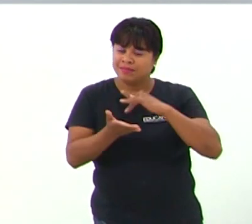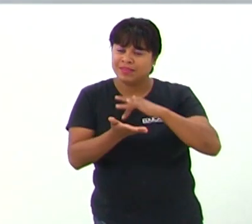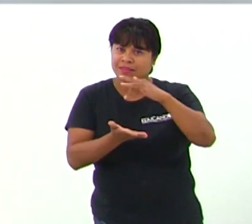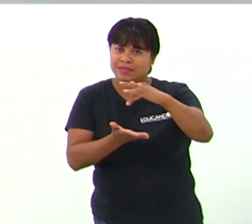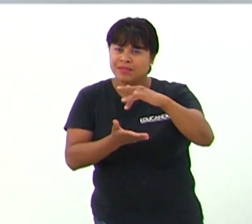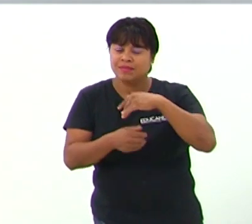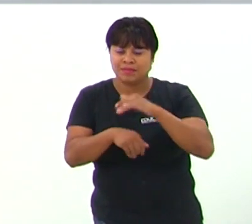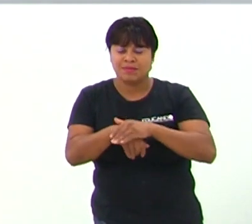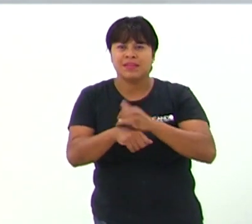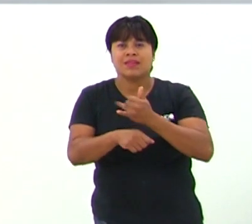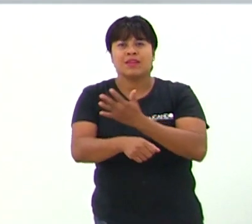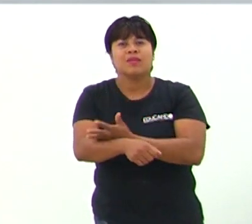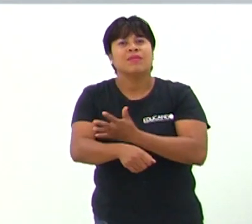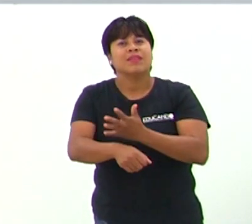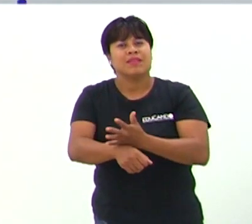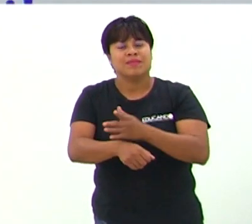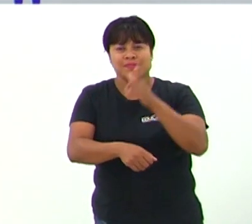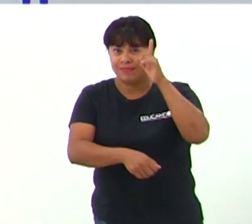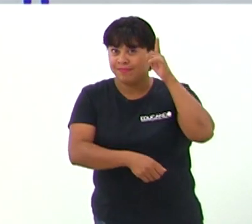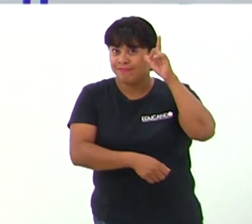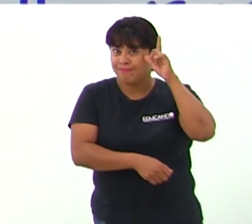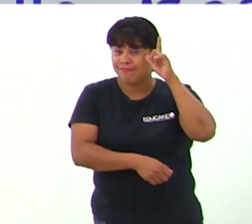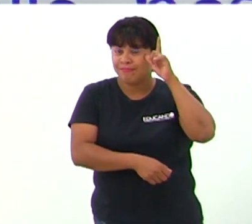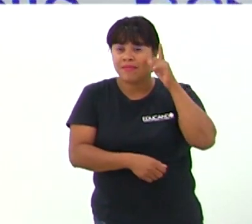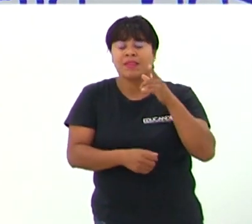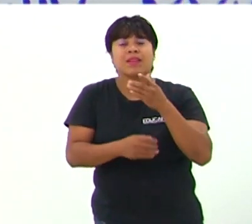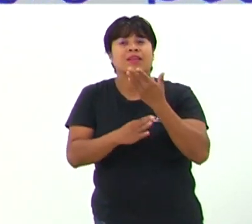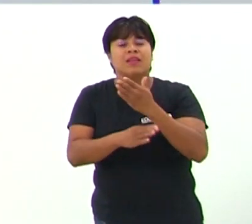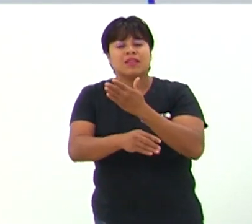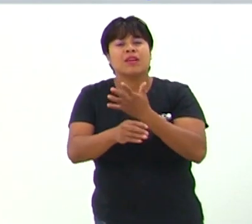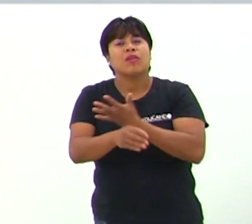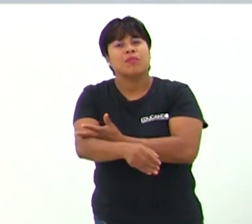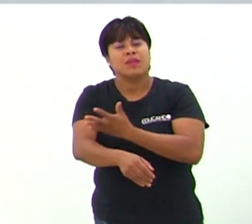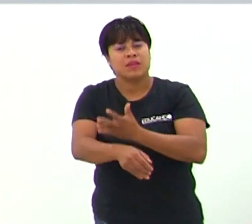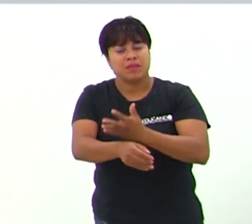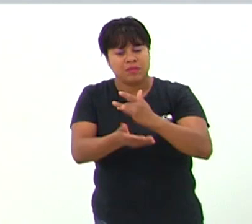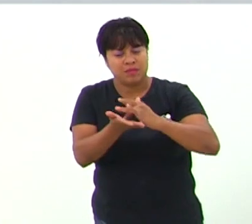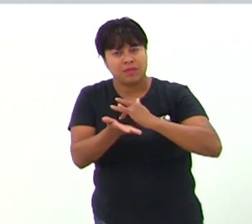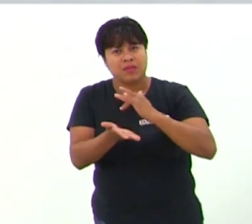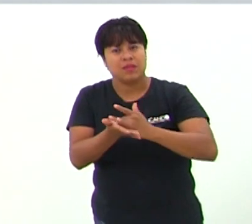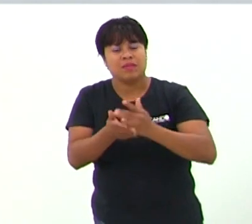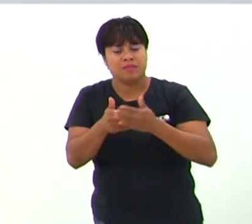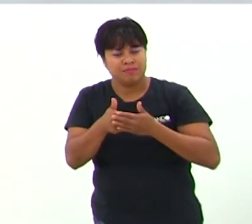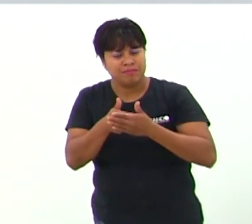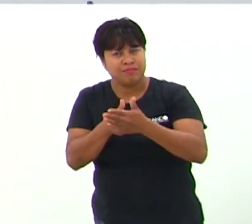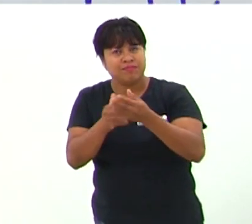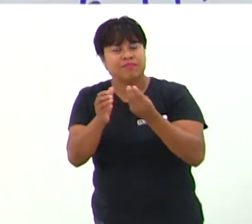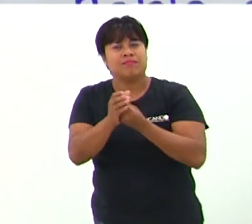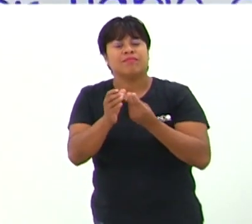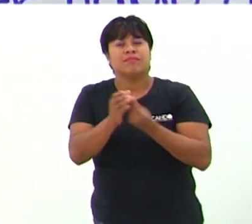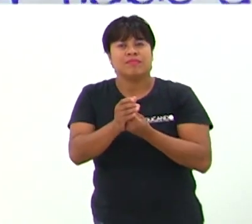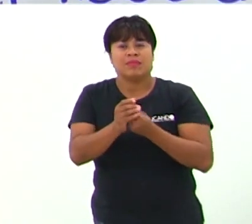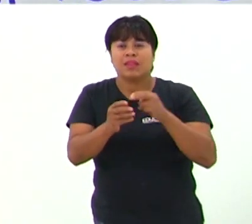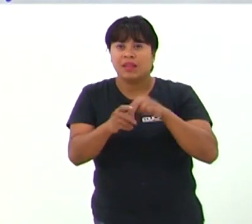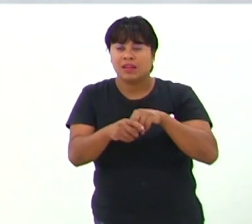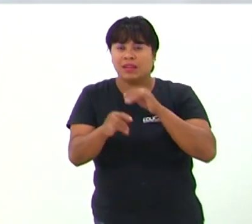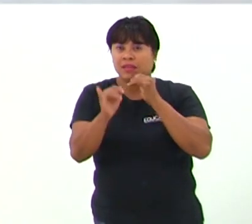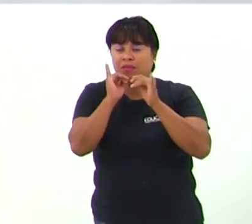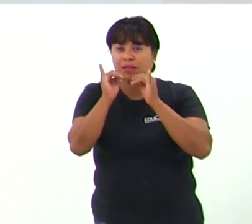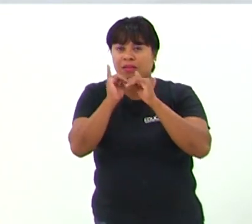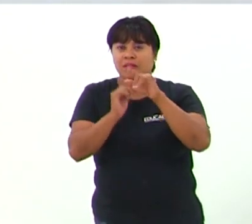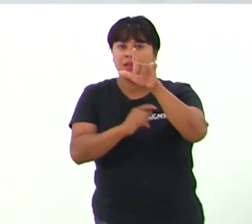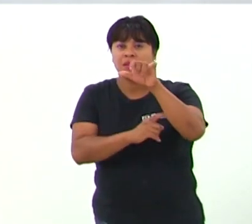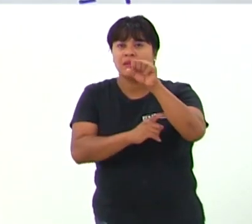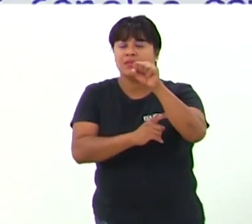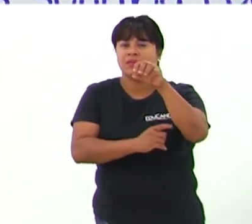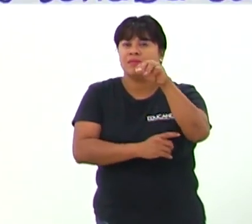agradecerle a nuestra amiga y compañera Laura Espinosa, quien nos estuvo apoyando a lo largo de toda esta sesión en la interpretación